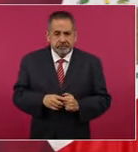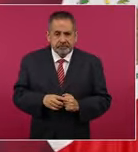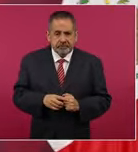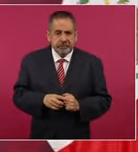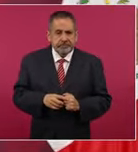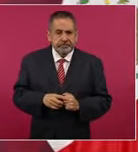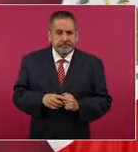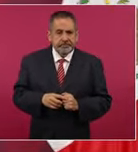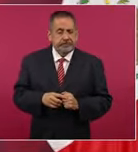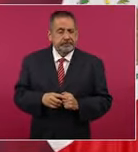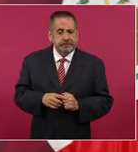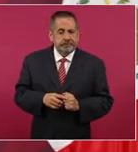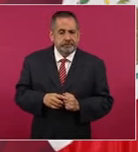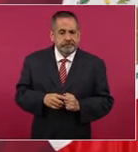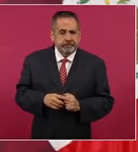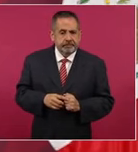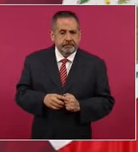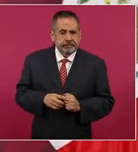van a